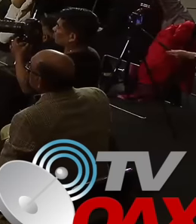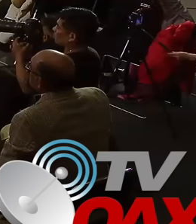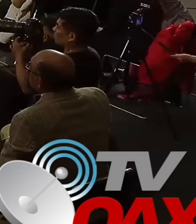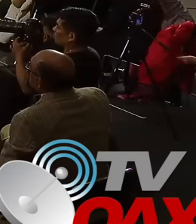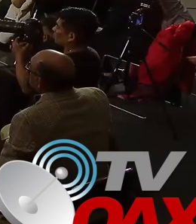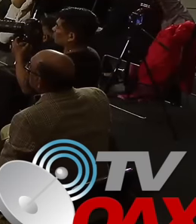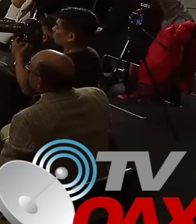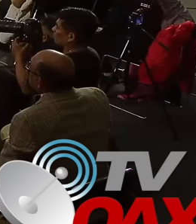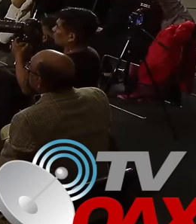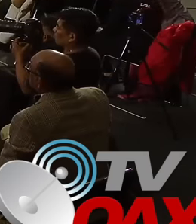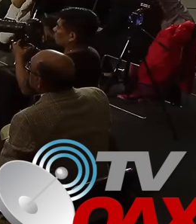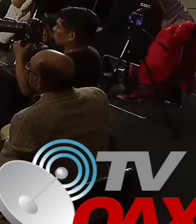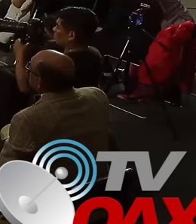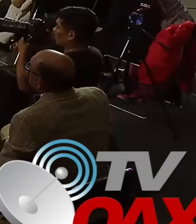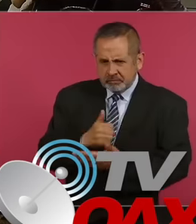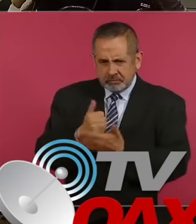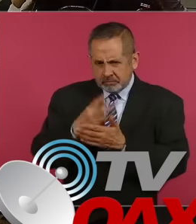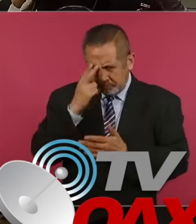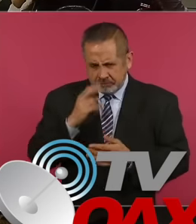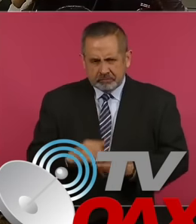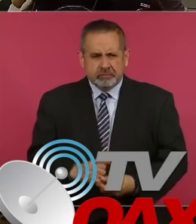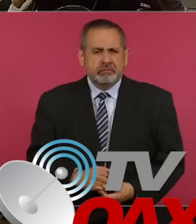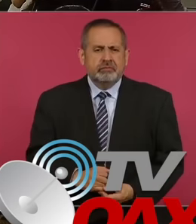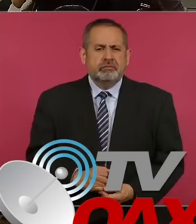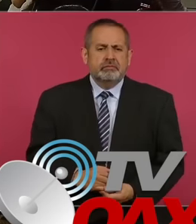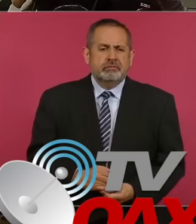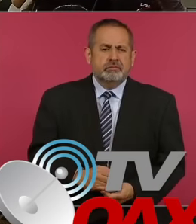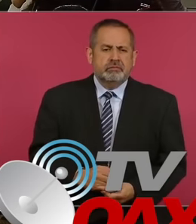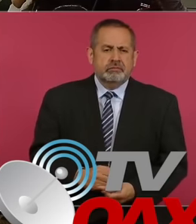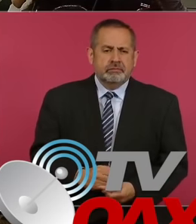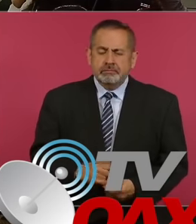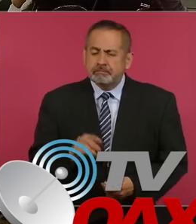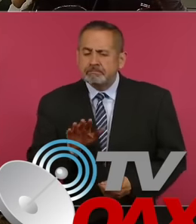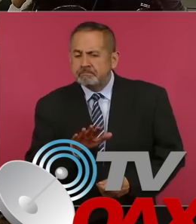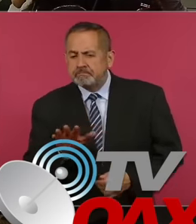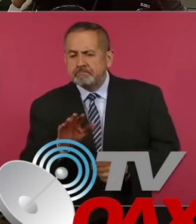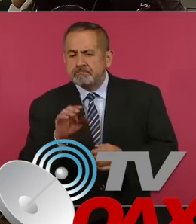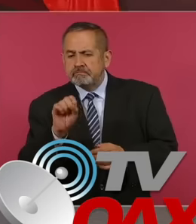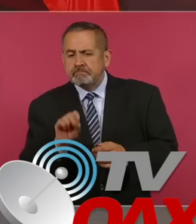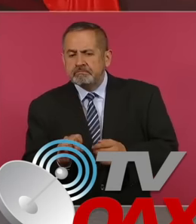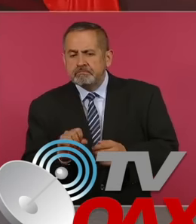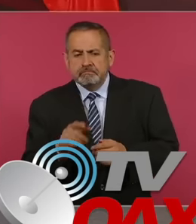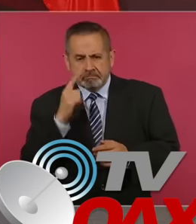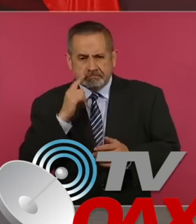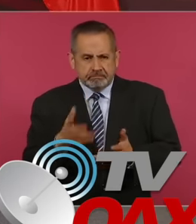¿verdad? La Ciudad de México. Pero por acá está